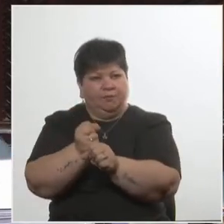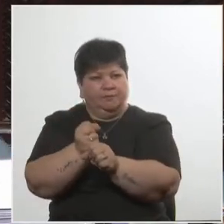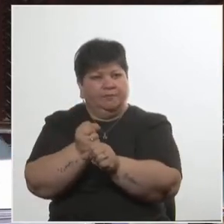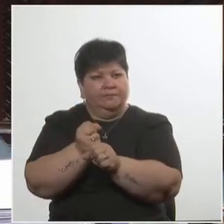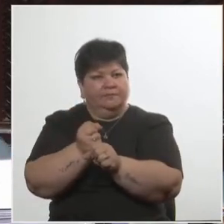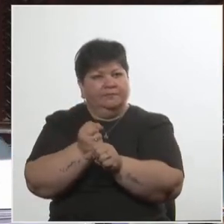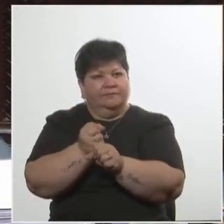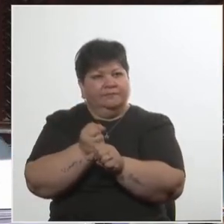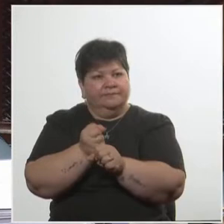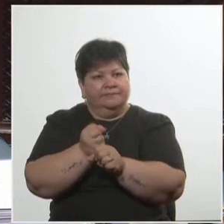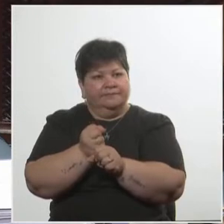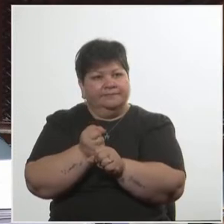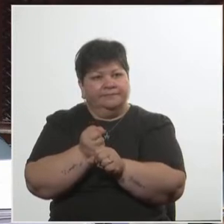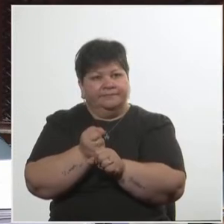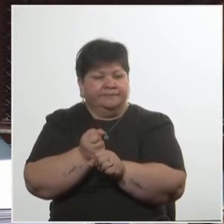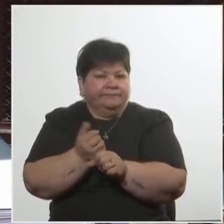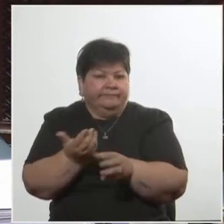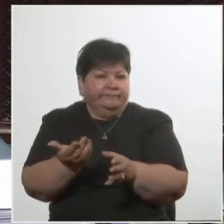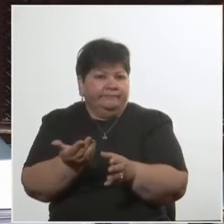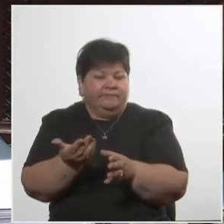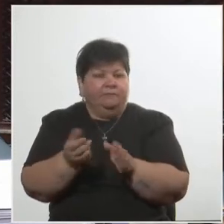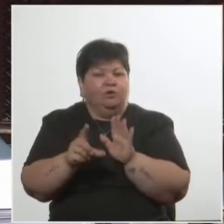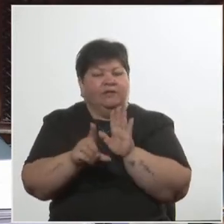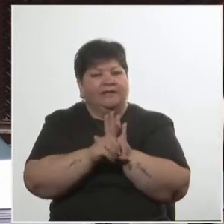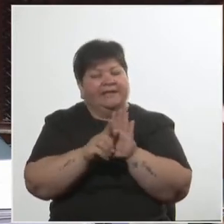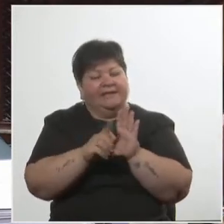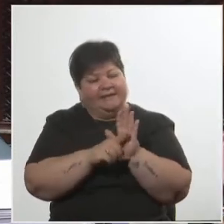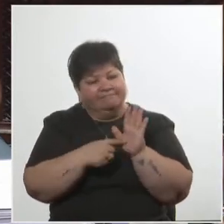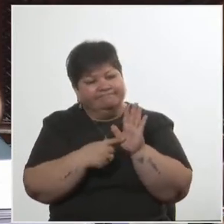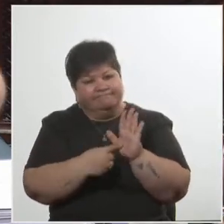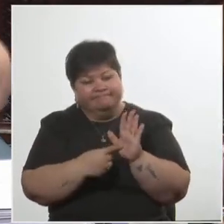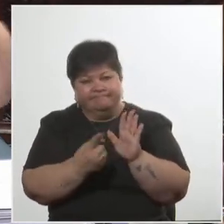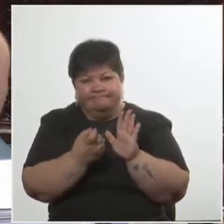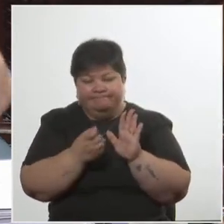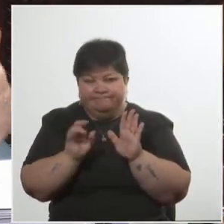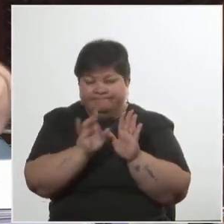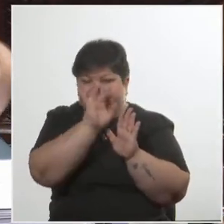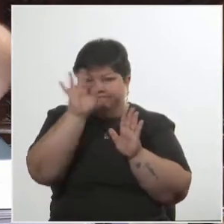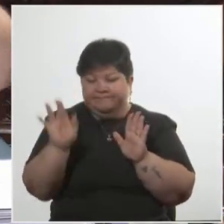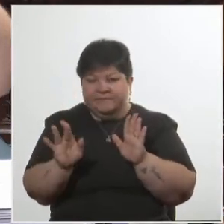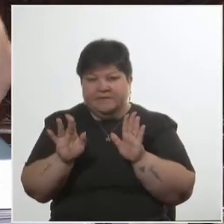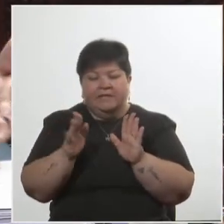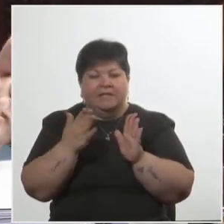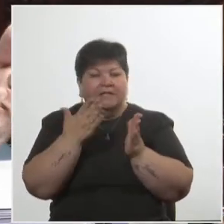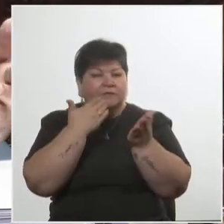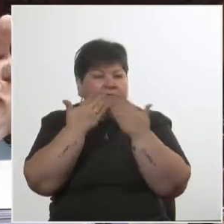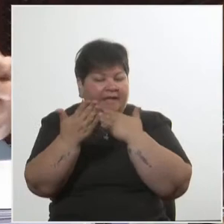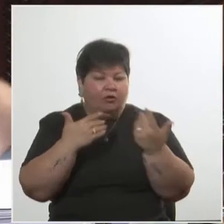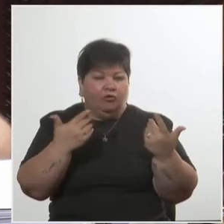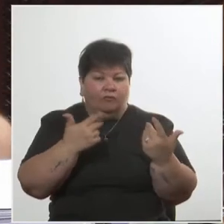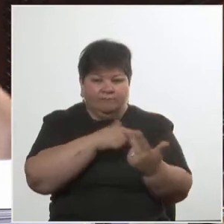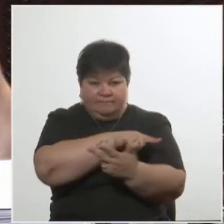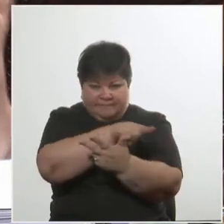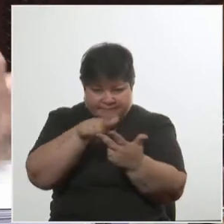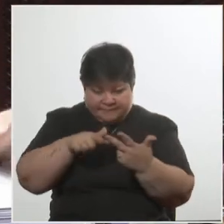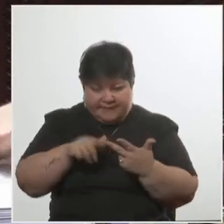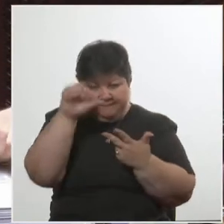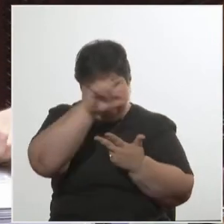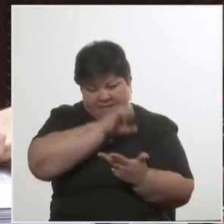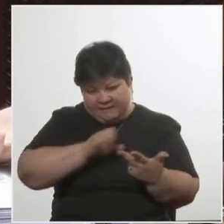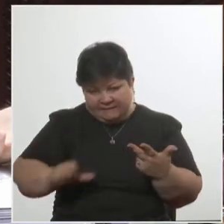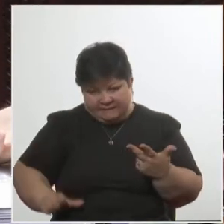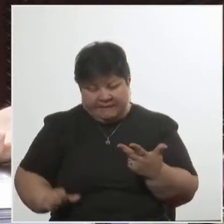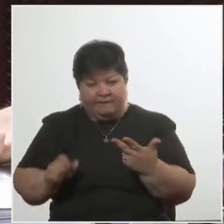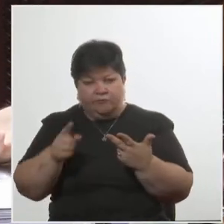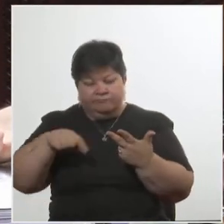no dice más que eso no diría más que eso la ley pero es una señal que permite en un proceso de diálogo tripartito poder gestionar este